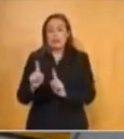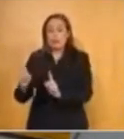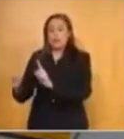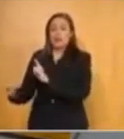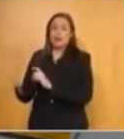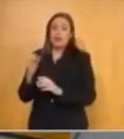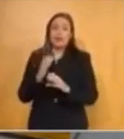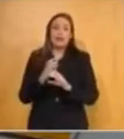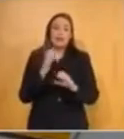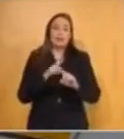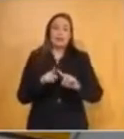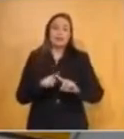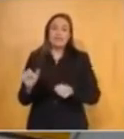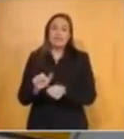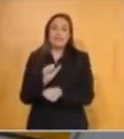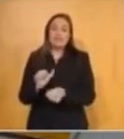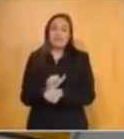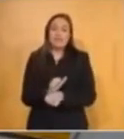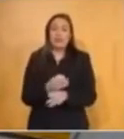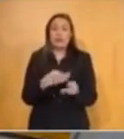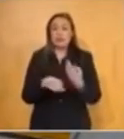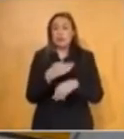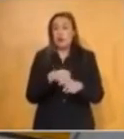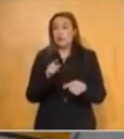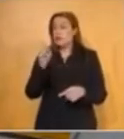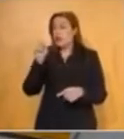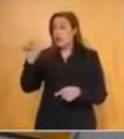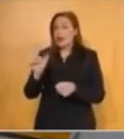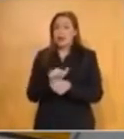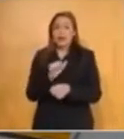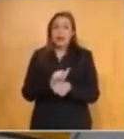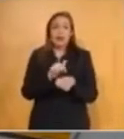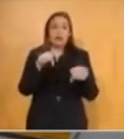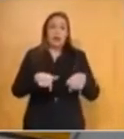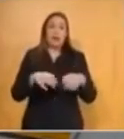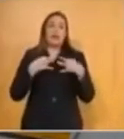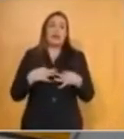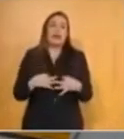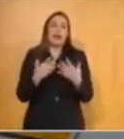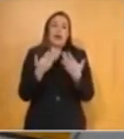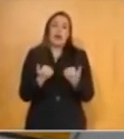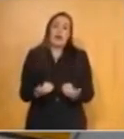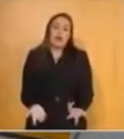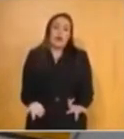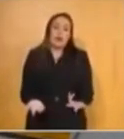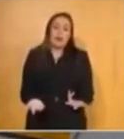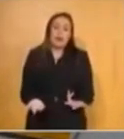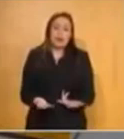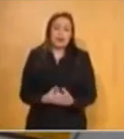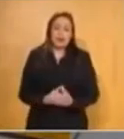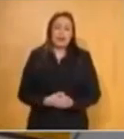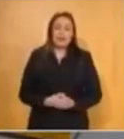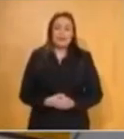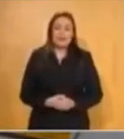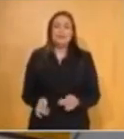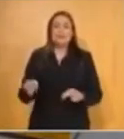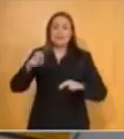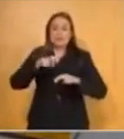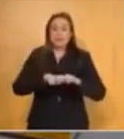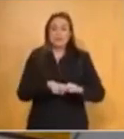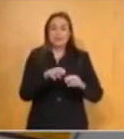está solamente pensando todo lo que tuvo que hacer, subirse a un autobús para ir hasta un lugar a perseguir